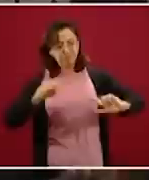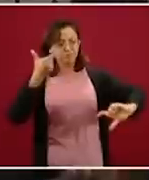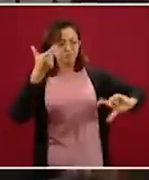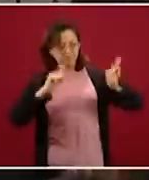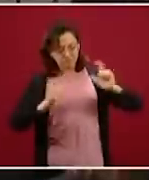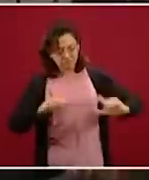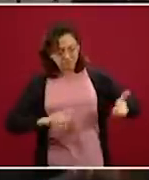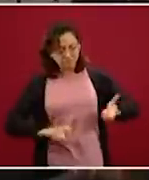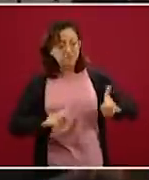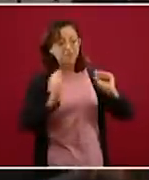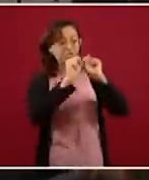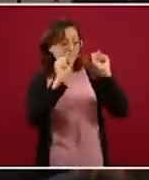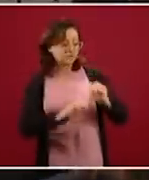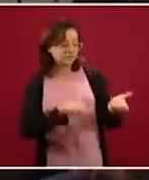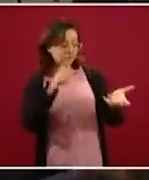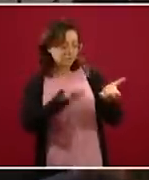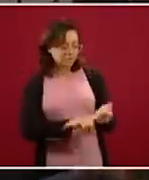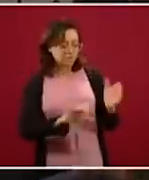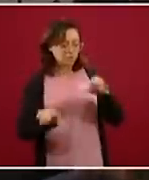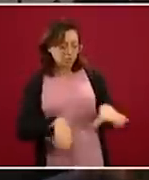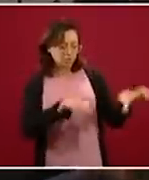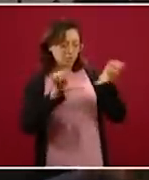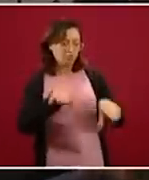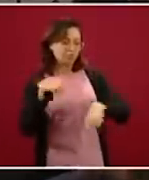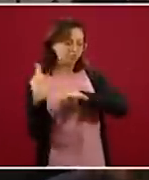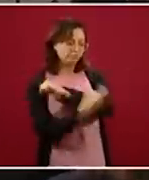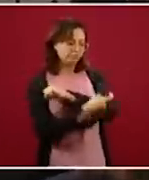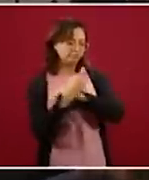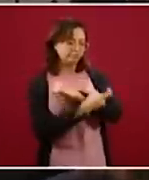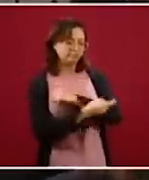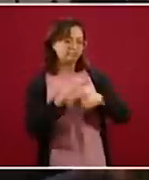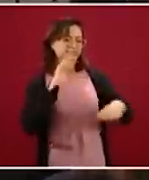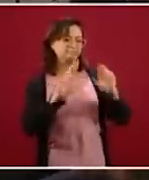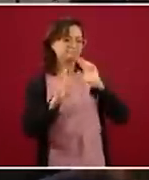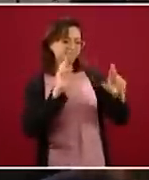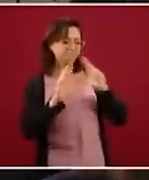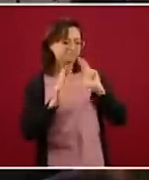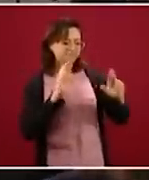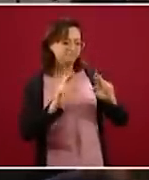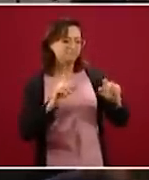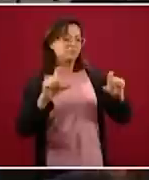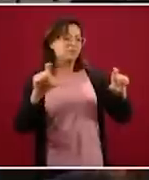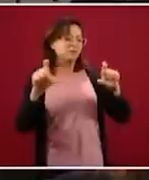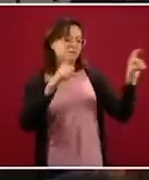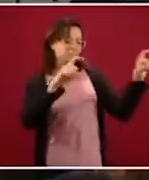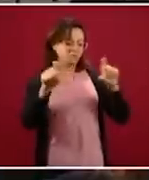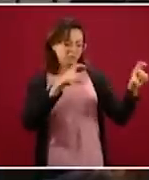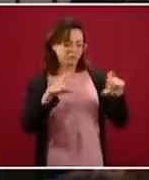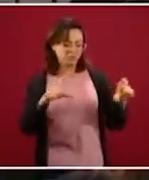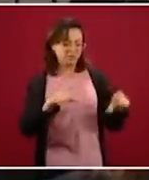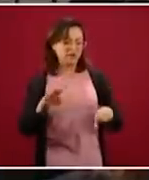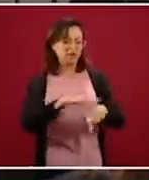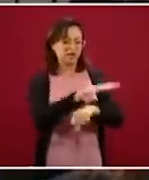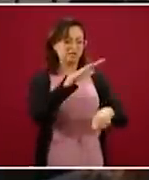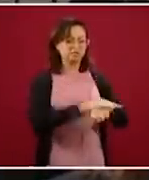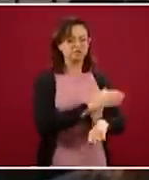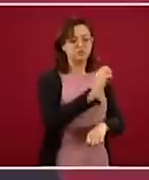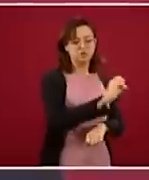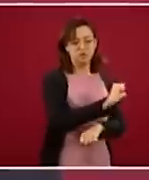de que el sistema computacional emita resultados y les establece una calificación que va de 0 a